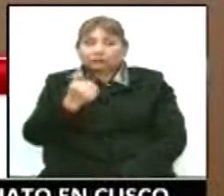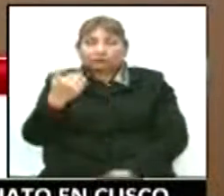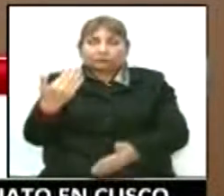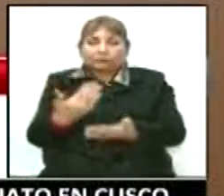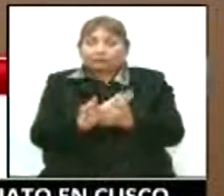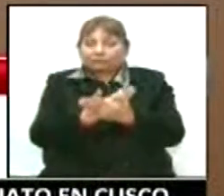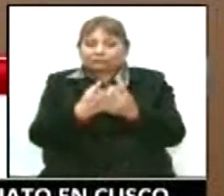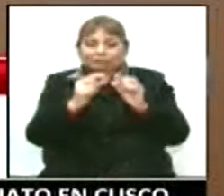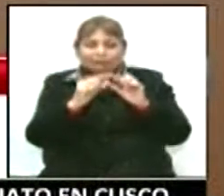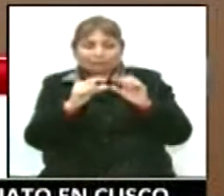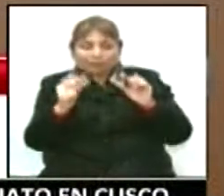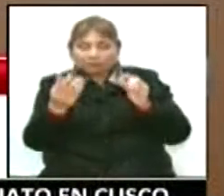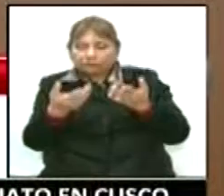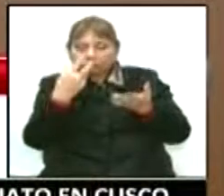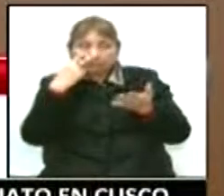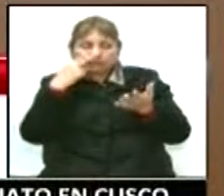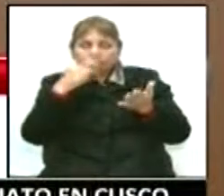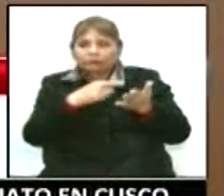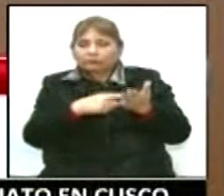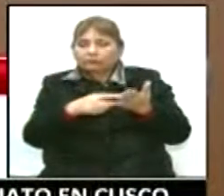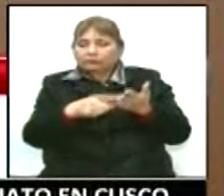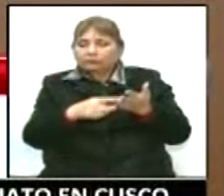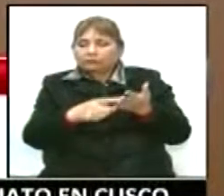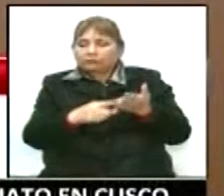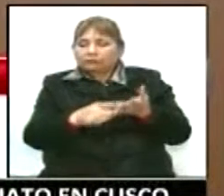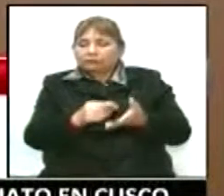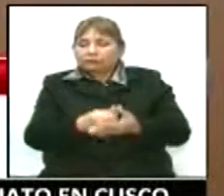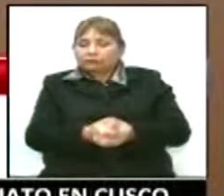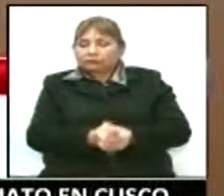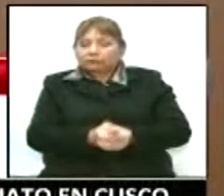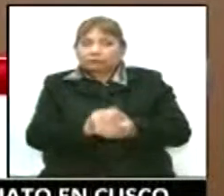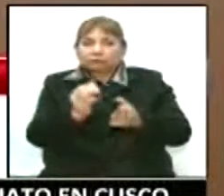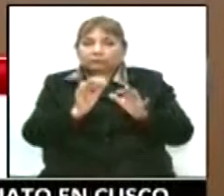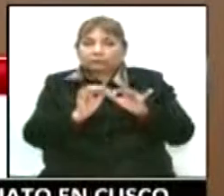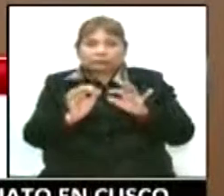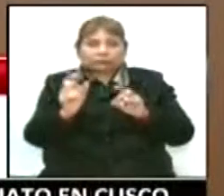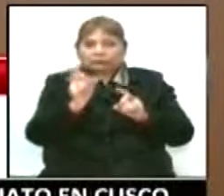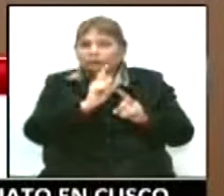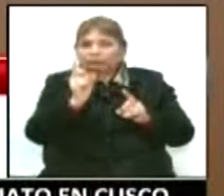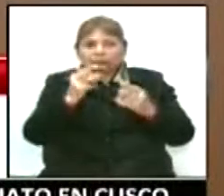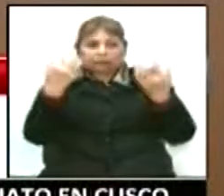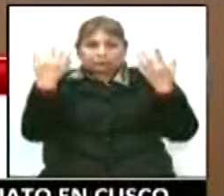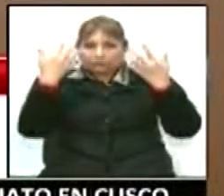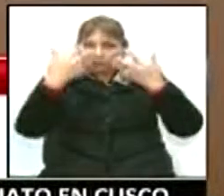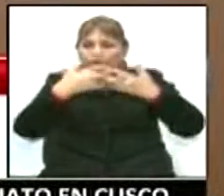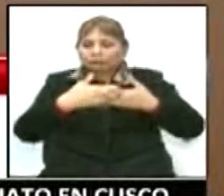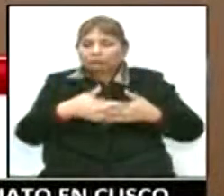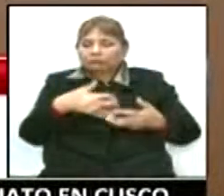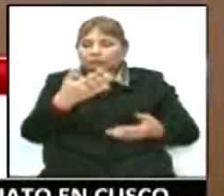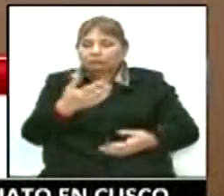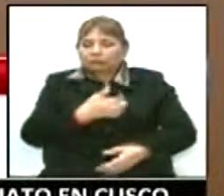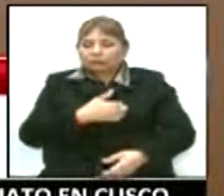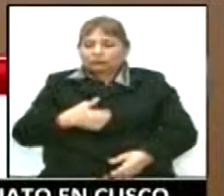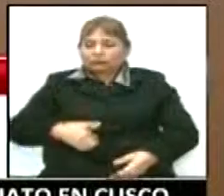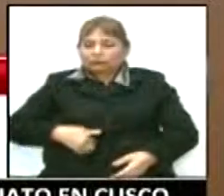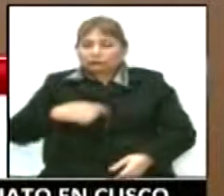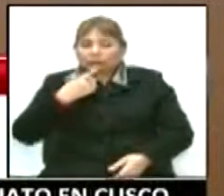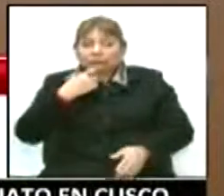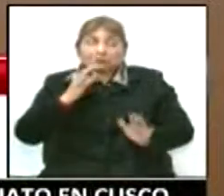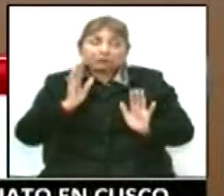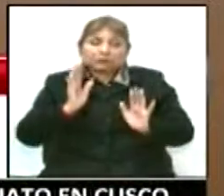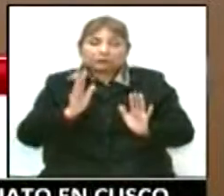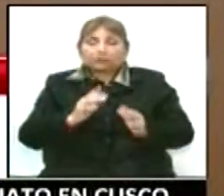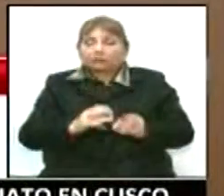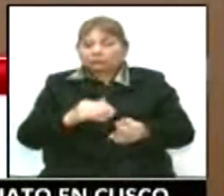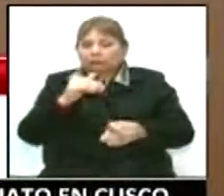nuevo se nos ha alcanzado una redacción que no corresponde, señor presidente. Con eso yo pienso que